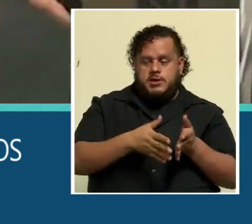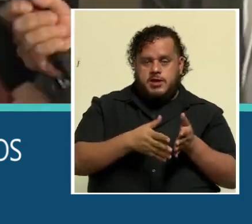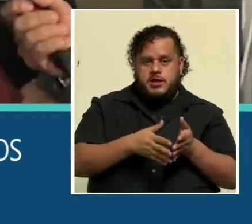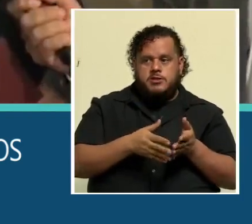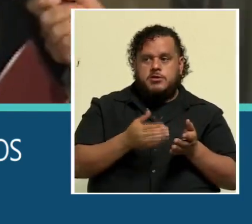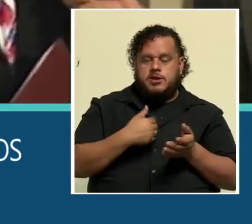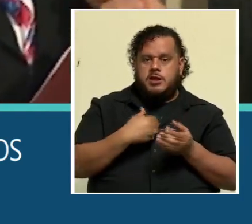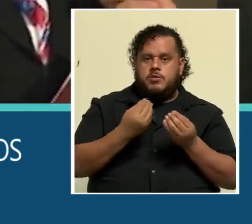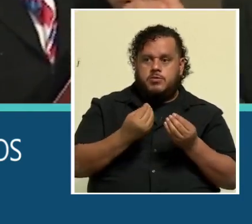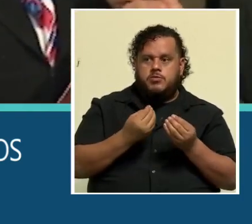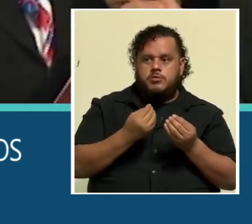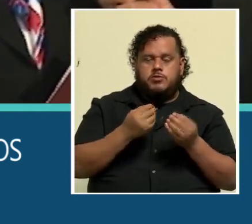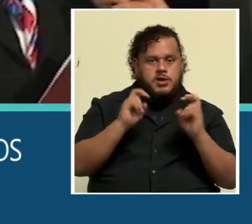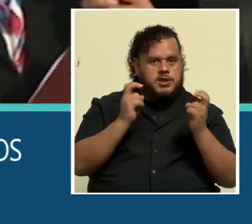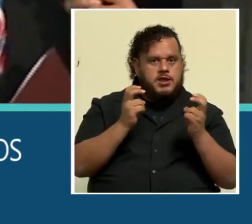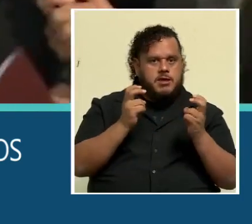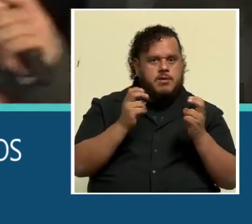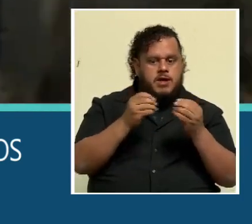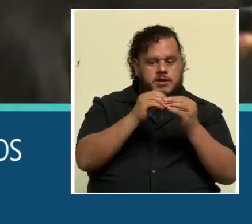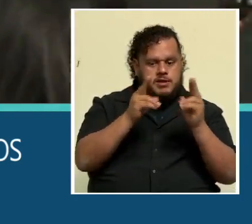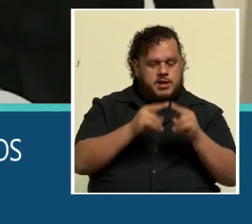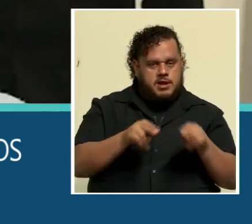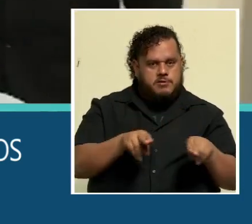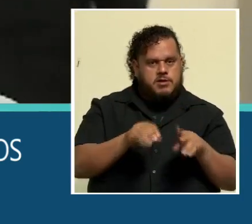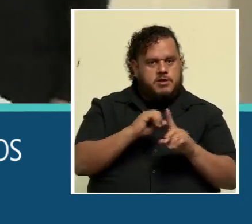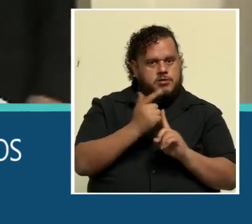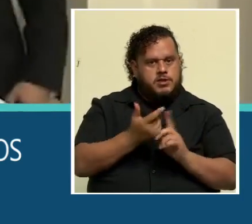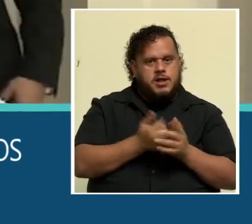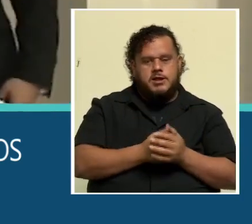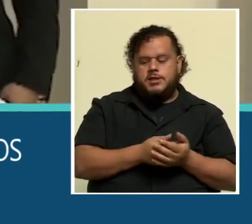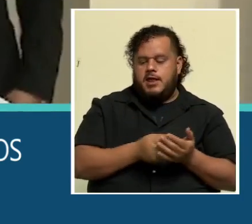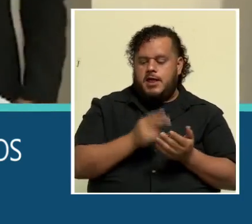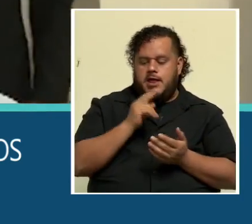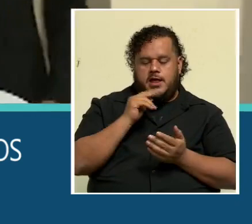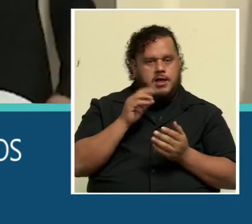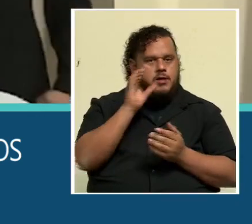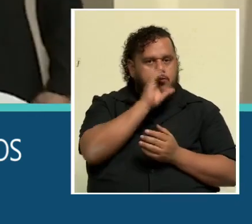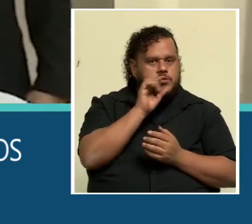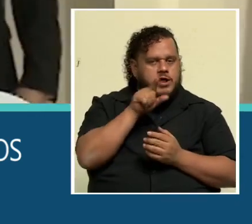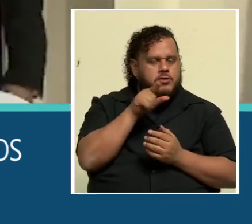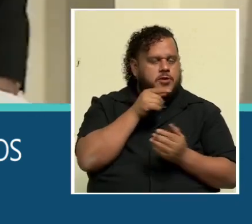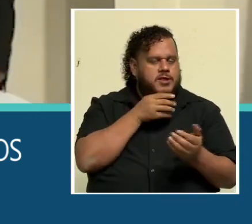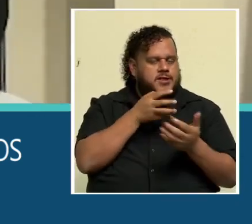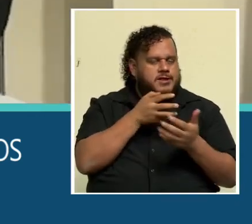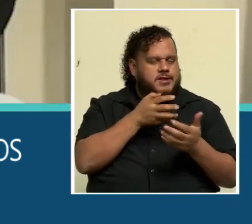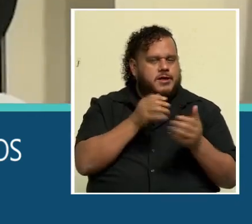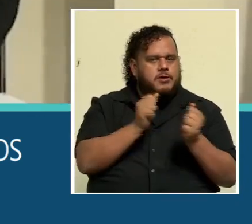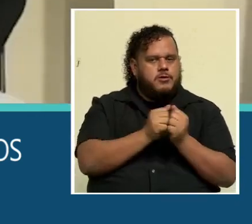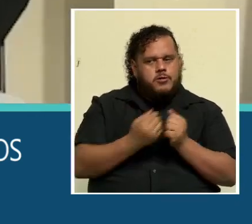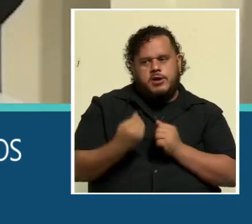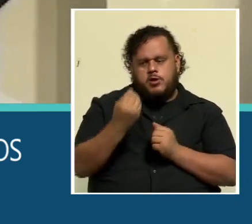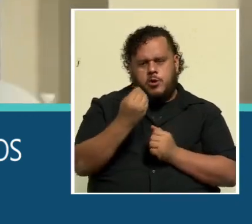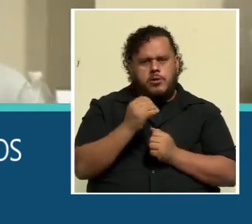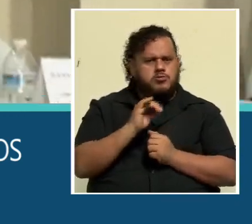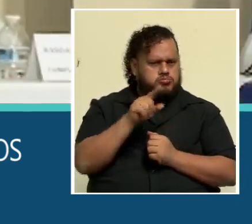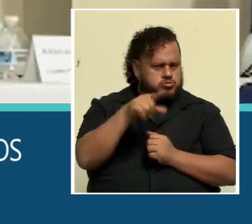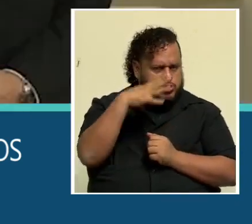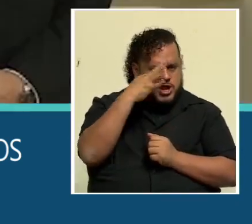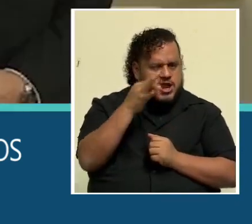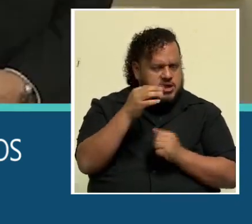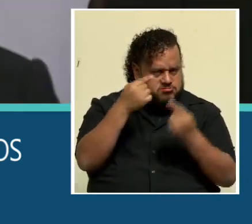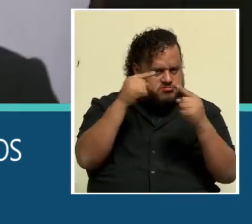tema de redes sociales. Me imagino que buscando pues esta simpatía con el joven. ¿Se ha logrado? Bueno,